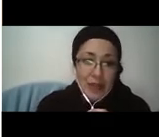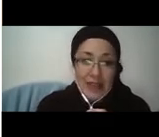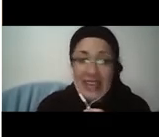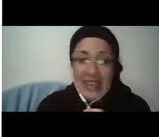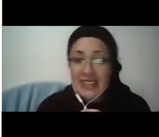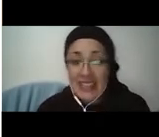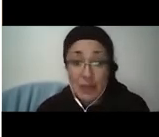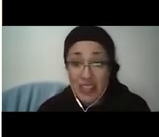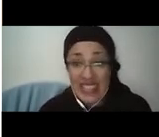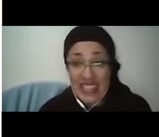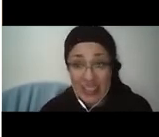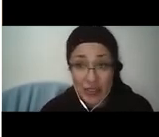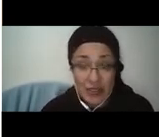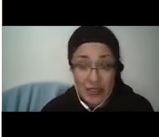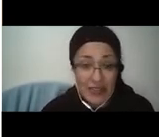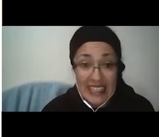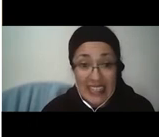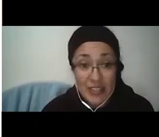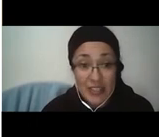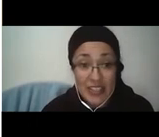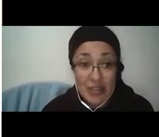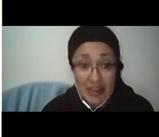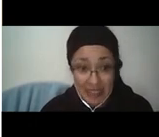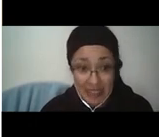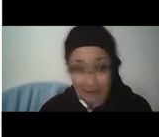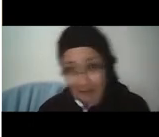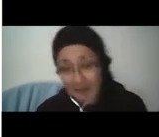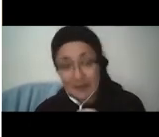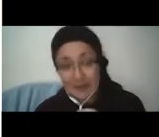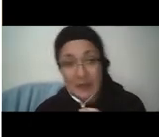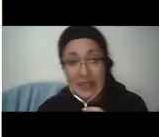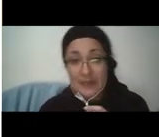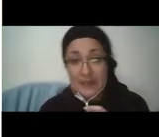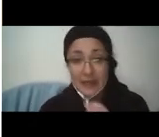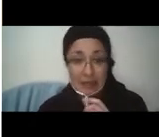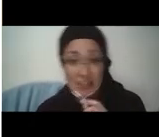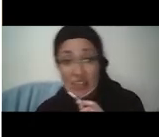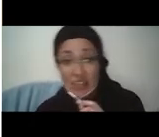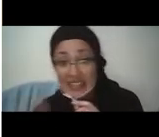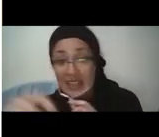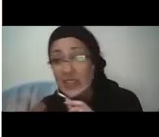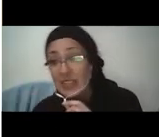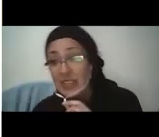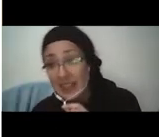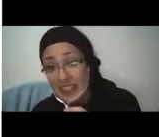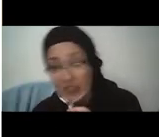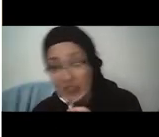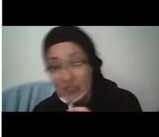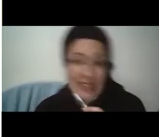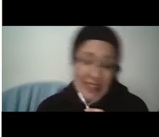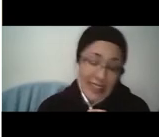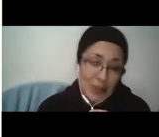pero había 0% de generación renovable. ¿Ya? No sé si lo alcanzan a ver, eso sale abajito